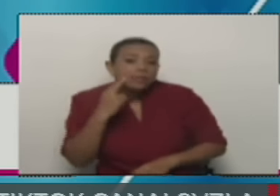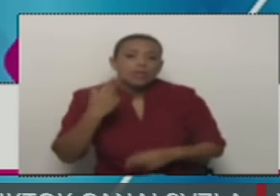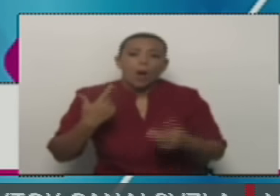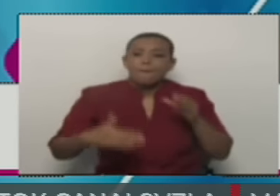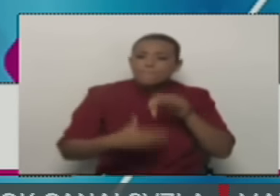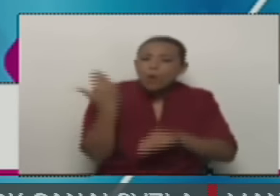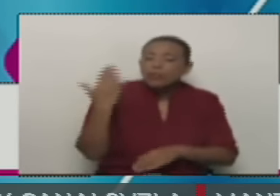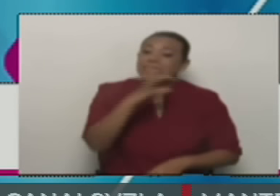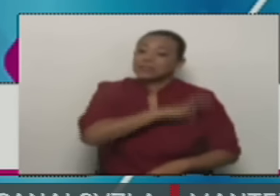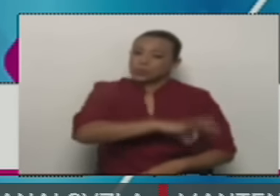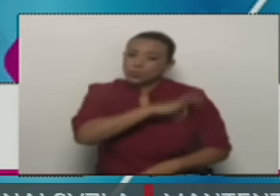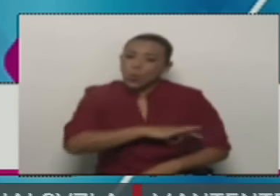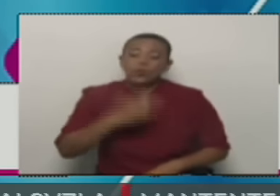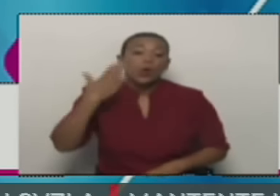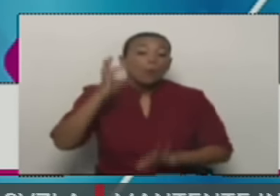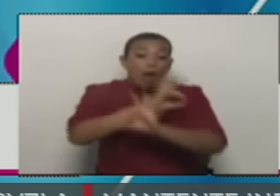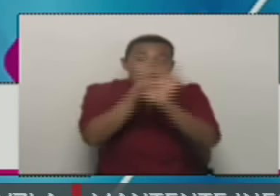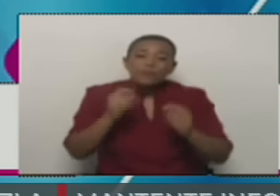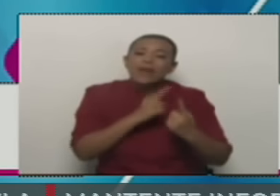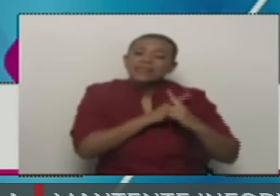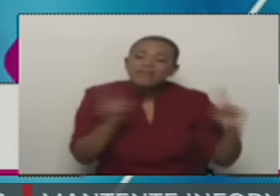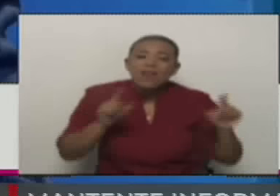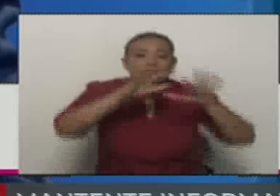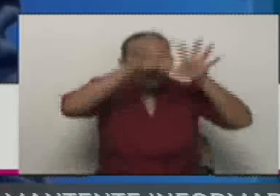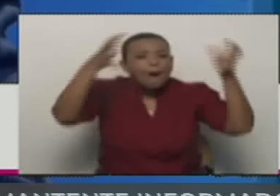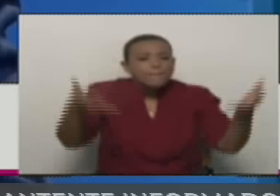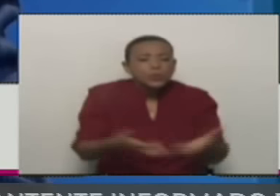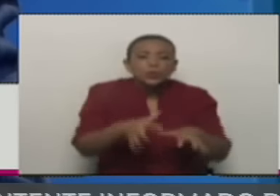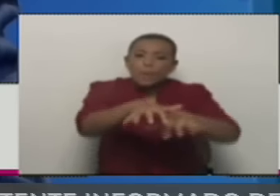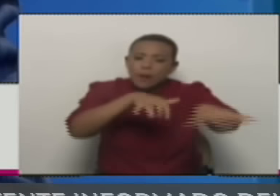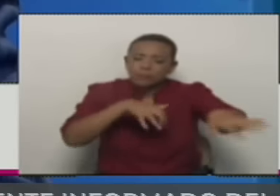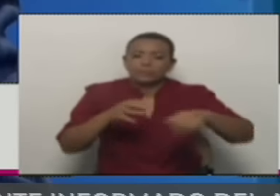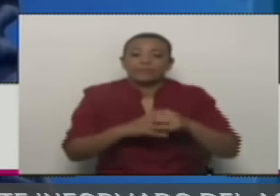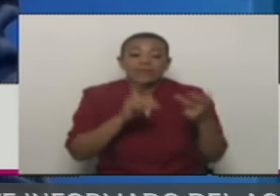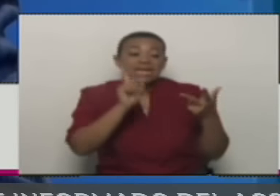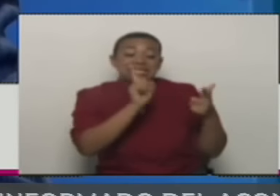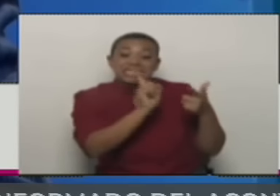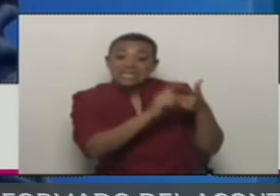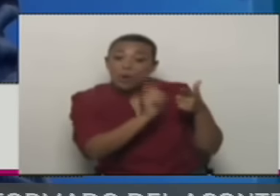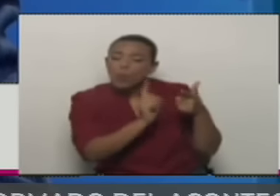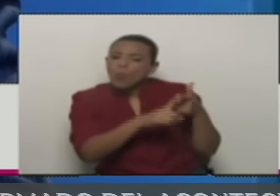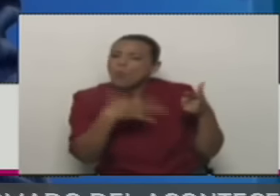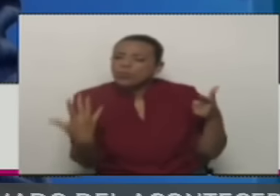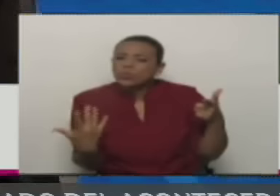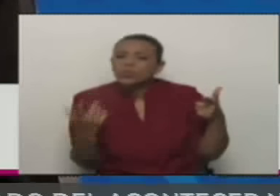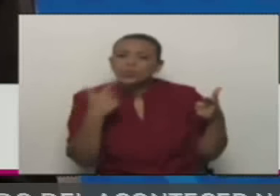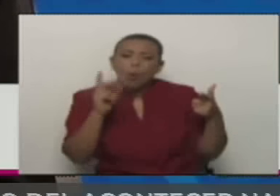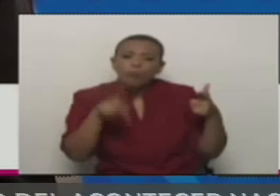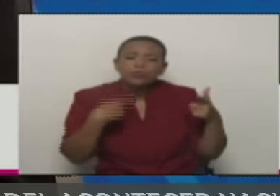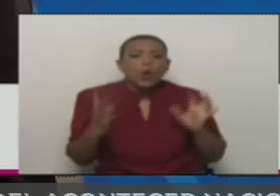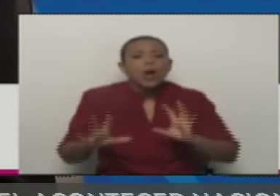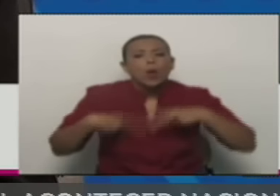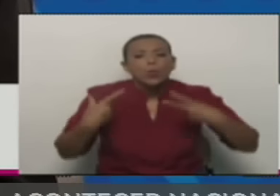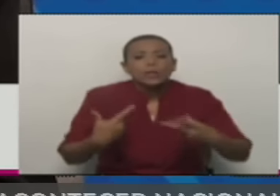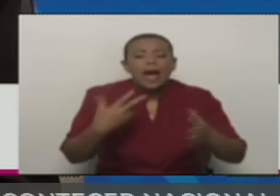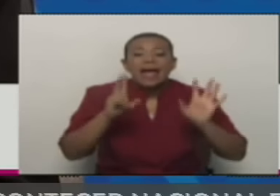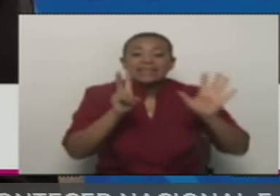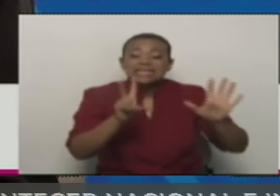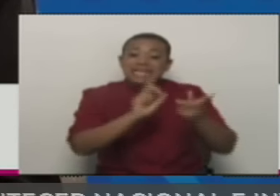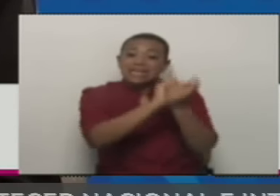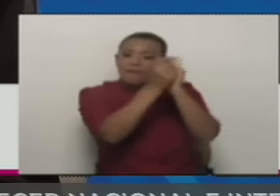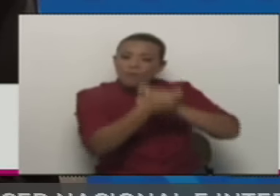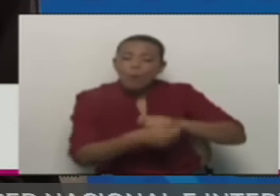modelo socialista como alternativa al mundo. Es el primero. Es el primer tema. Segundo tema de discusión tiene que ver territorializar el plan de la 7T. ¿Cuál